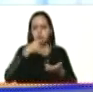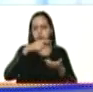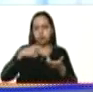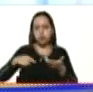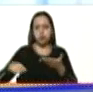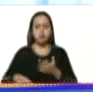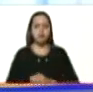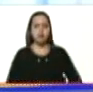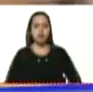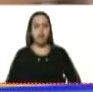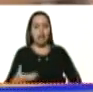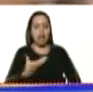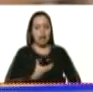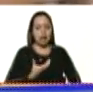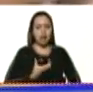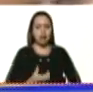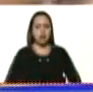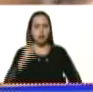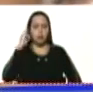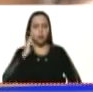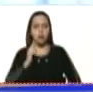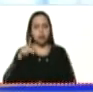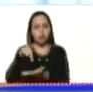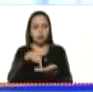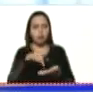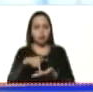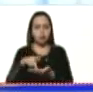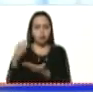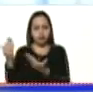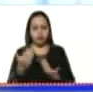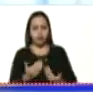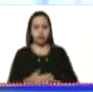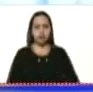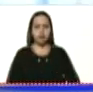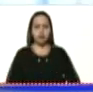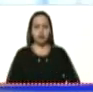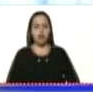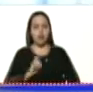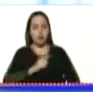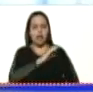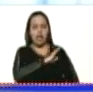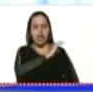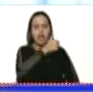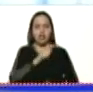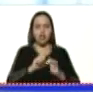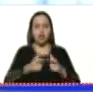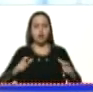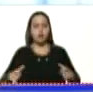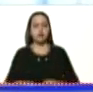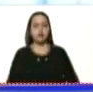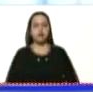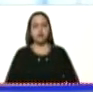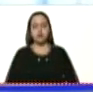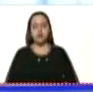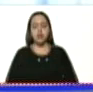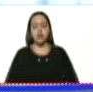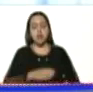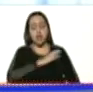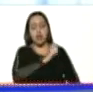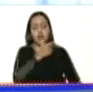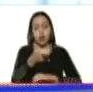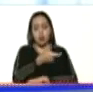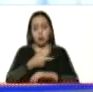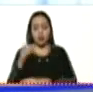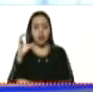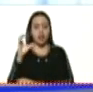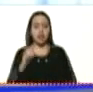alcaldesas y alcaldes bolivarianos presente, Naúm Fernández, jefe de gobierno de Caracas, general en jefe